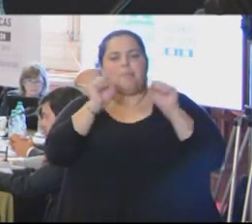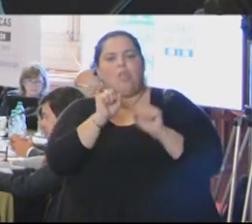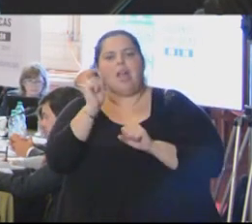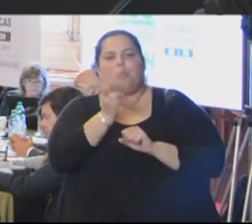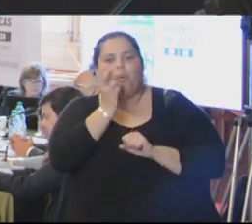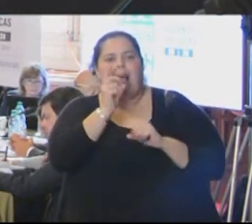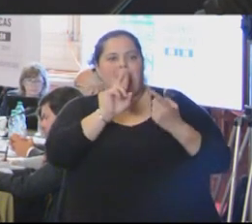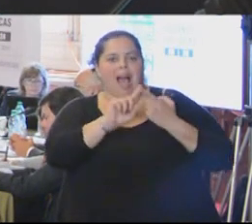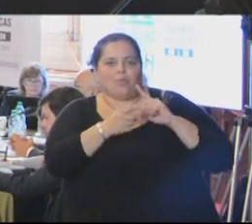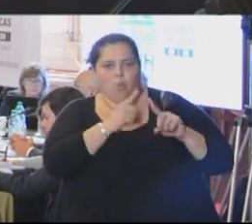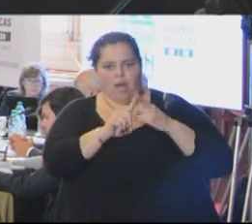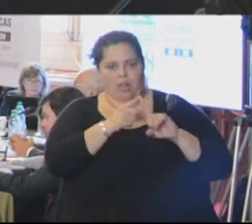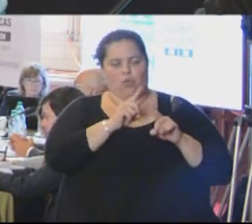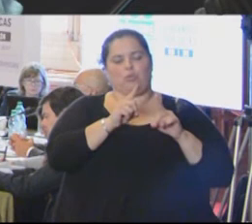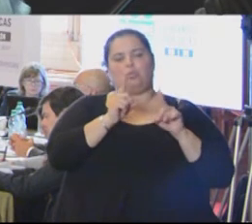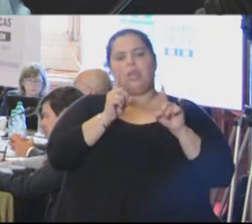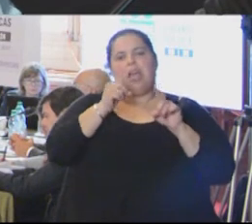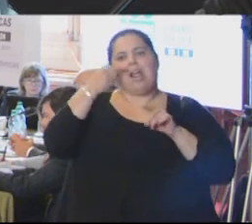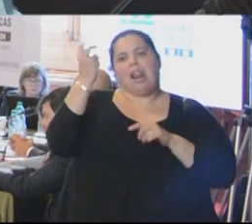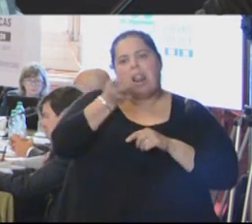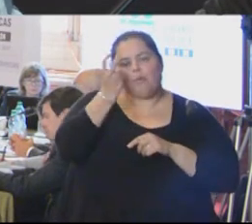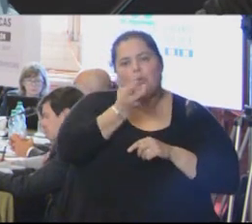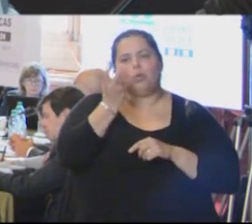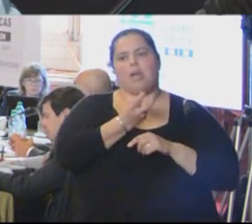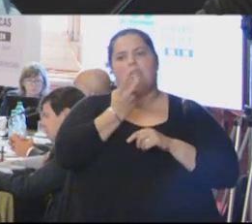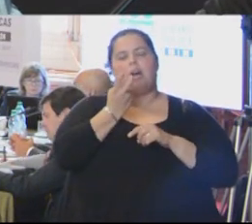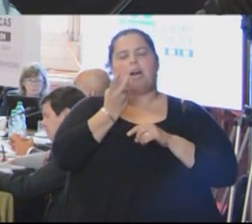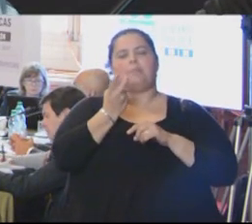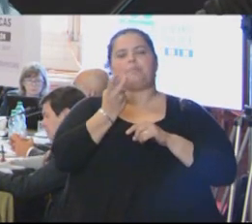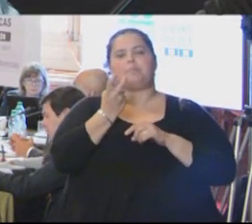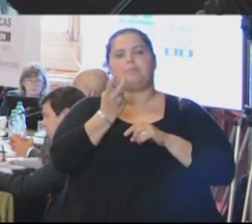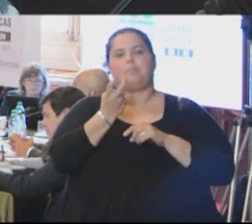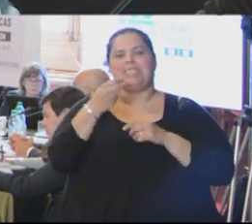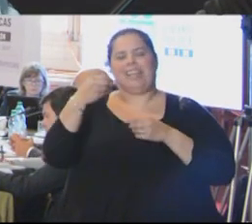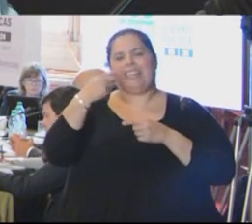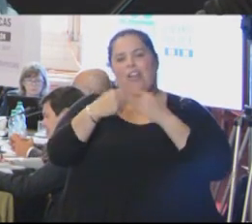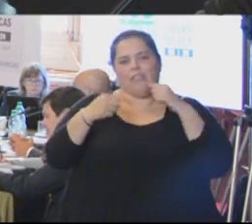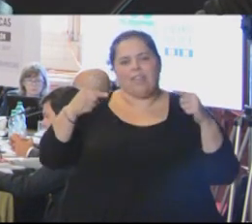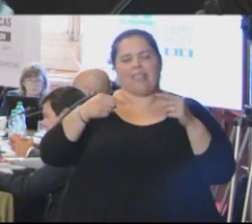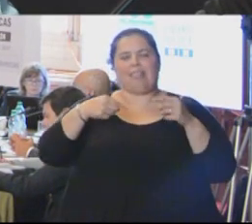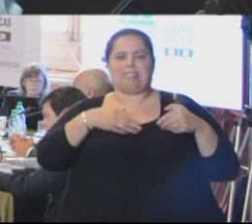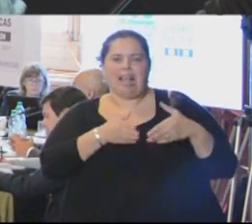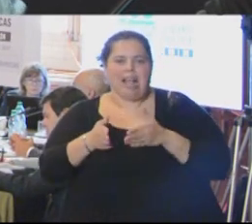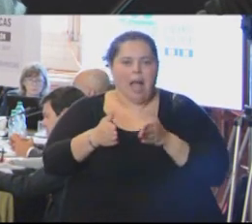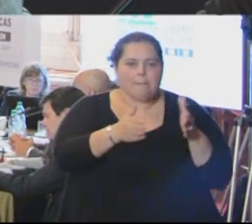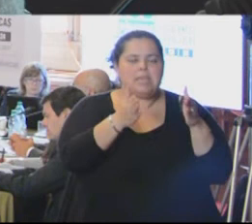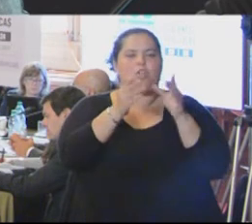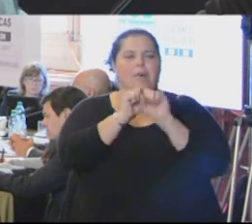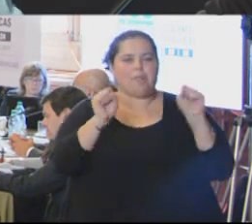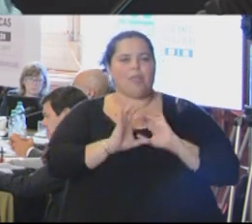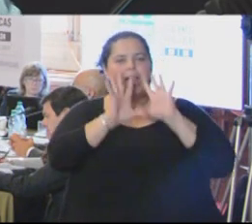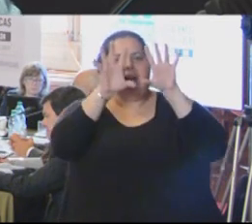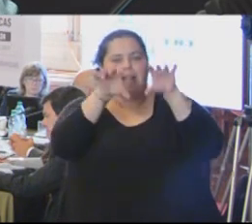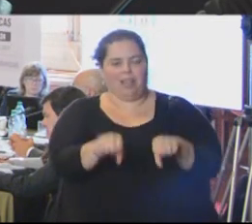de estos acuerdos, en la búsqueda de los caminos para alcanzar